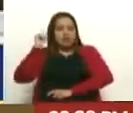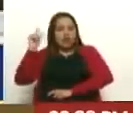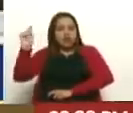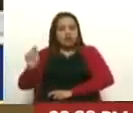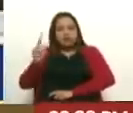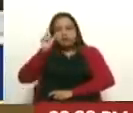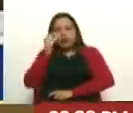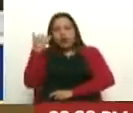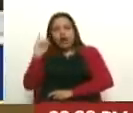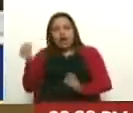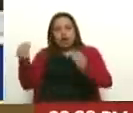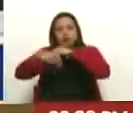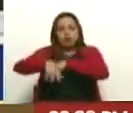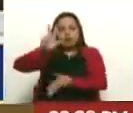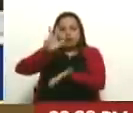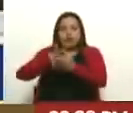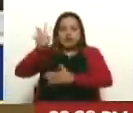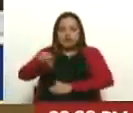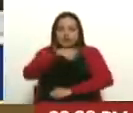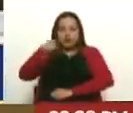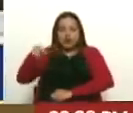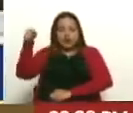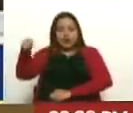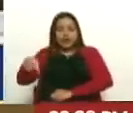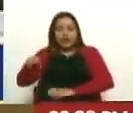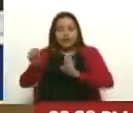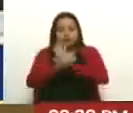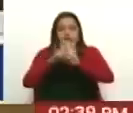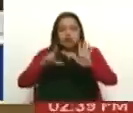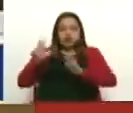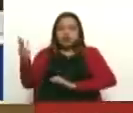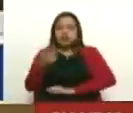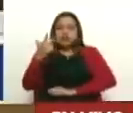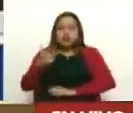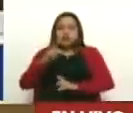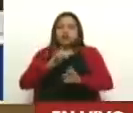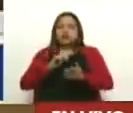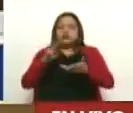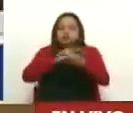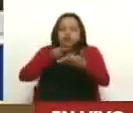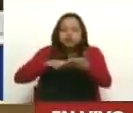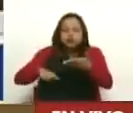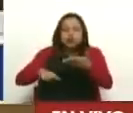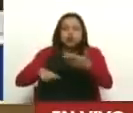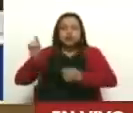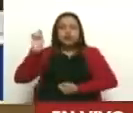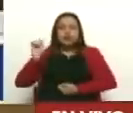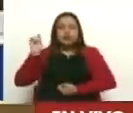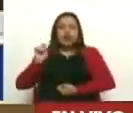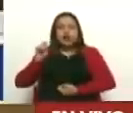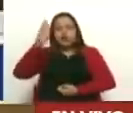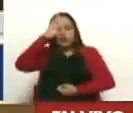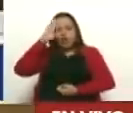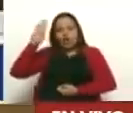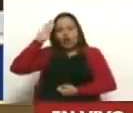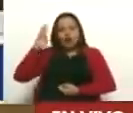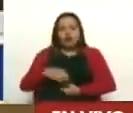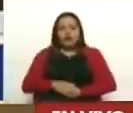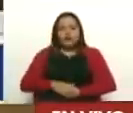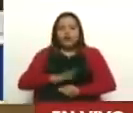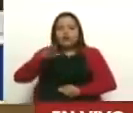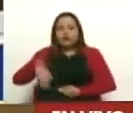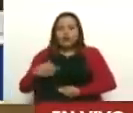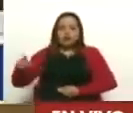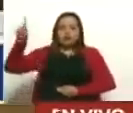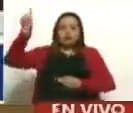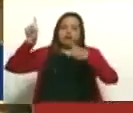estén de acuerdo con aprobar la disposición transitoria tercera con la redacción leída por el diputado Diosdado Cabello Rondón, sírvanse a manifestarlo